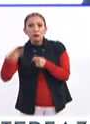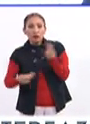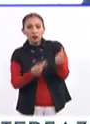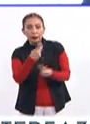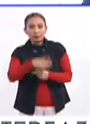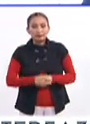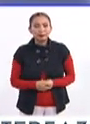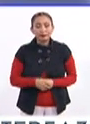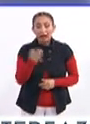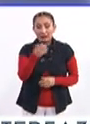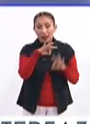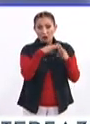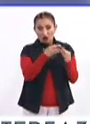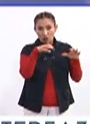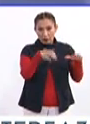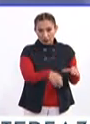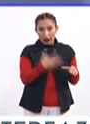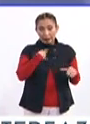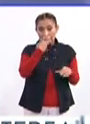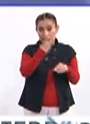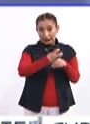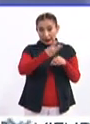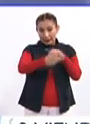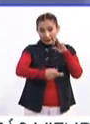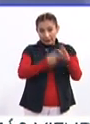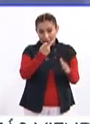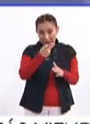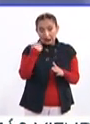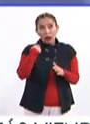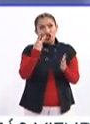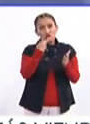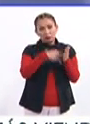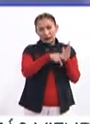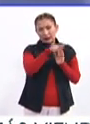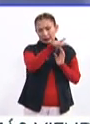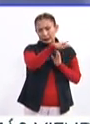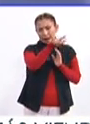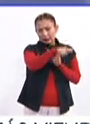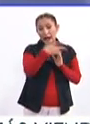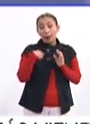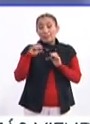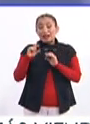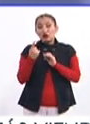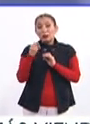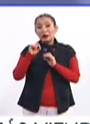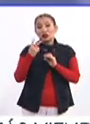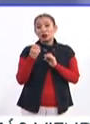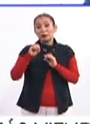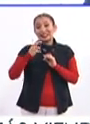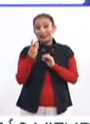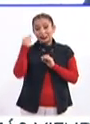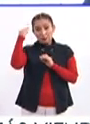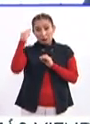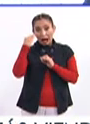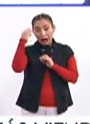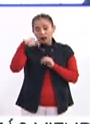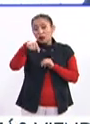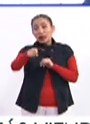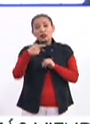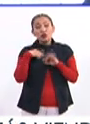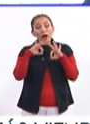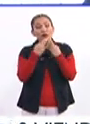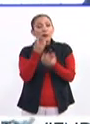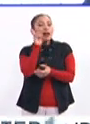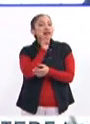Omar Cristóbal. Pues este modelo lo estamos llevando por tercera edición, empezó en 2017, se le llevará a cabo el 21, 22 y 23 de marzo y es un modelo